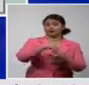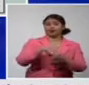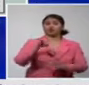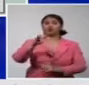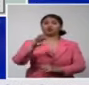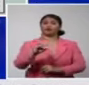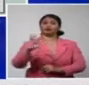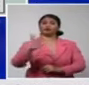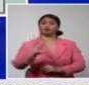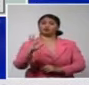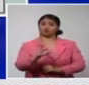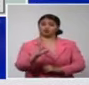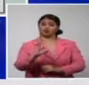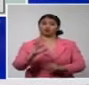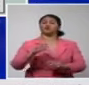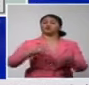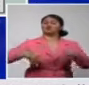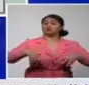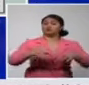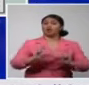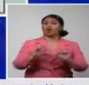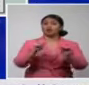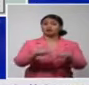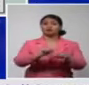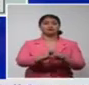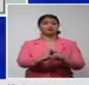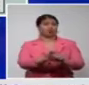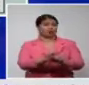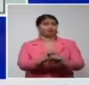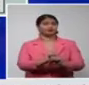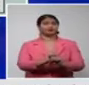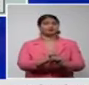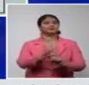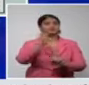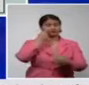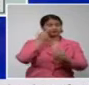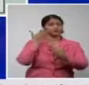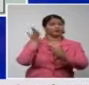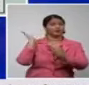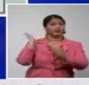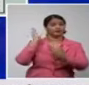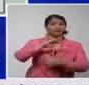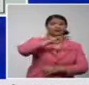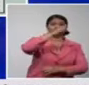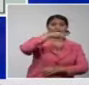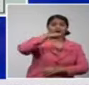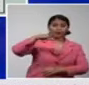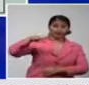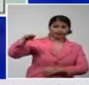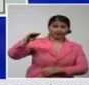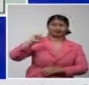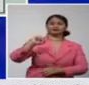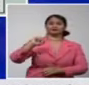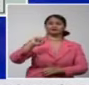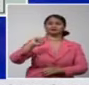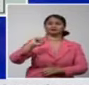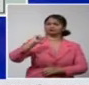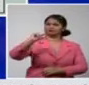y con una curva que ustedes la pueden apreciar ahí. Va